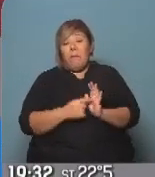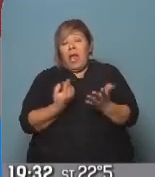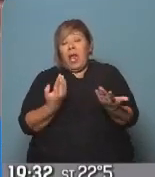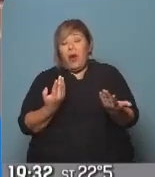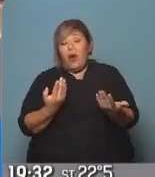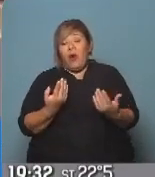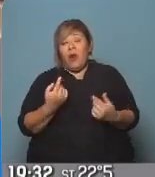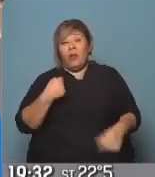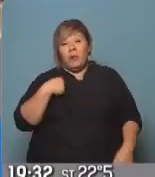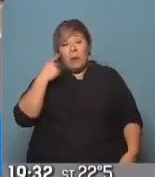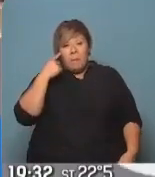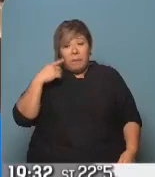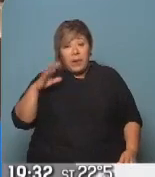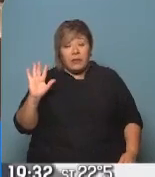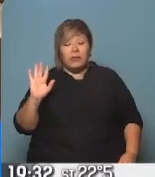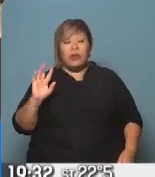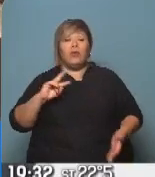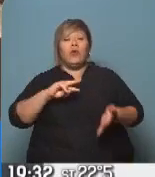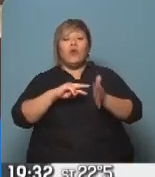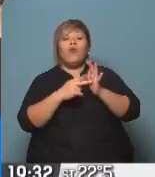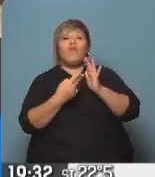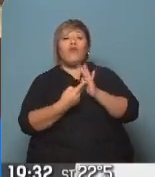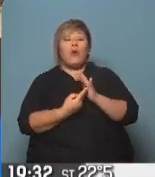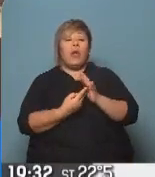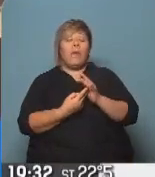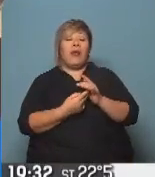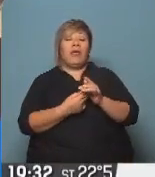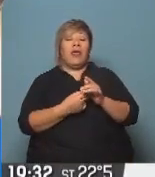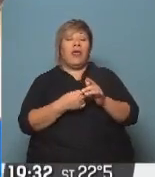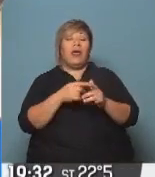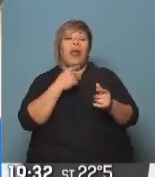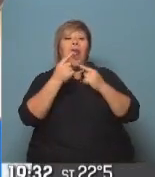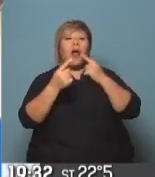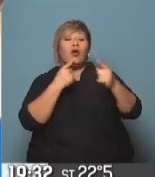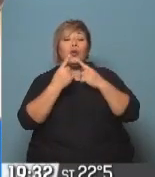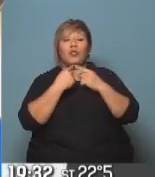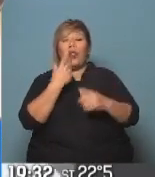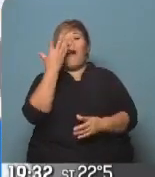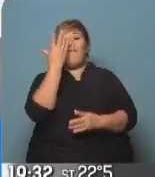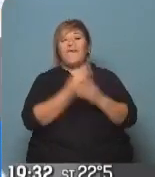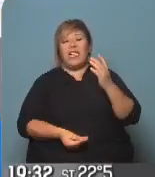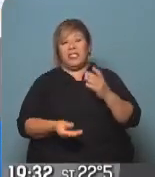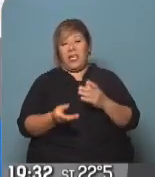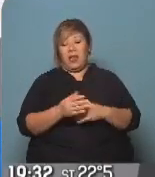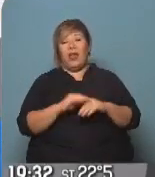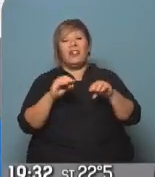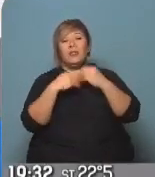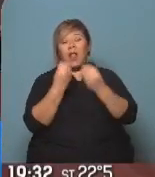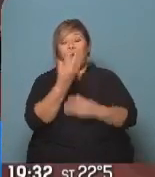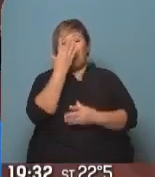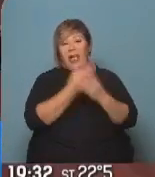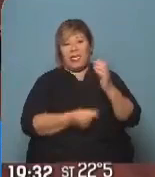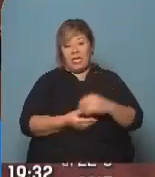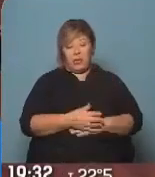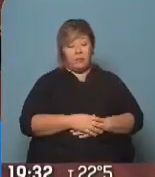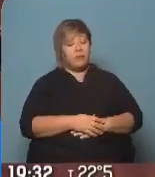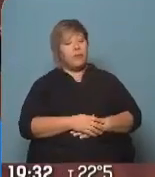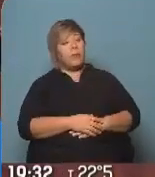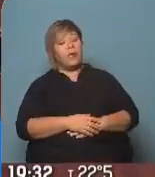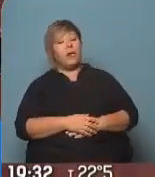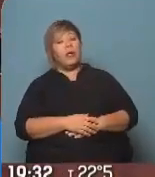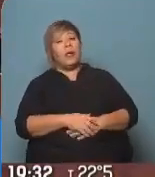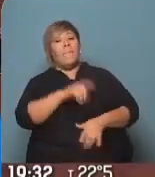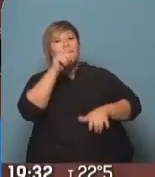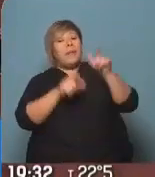nada un problema en la medición de la opinión pública. Muchos analizaban lo que había sucedido ayer en